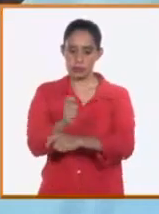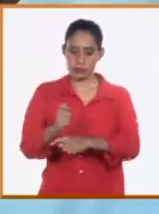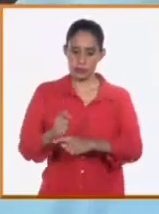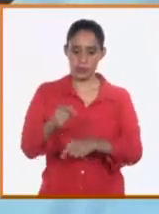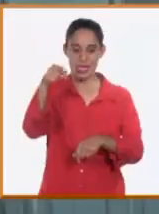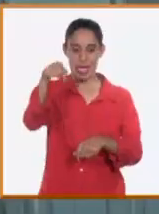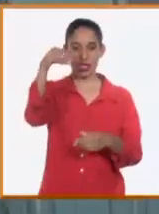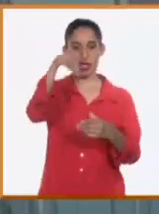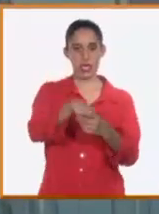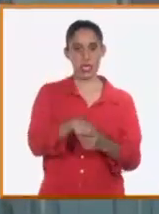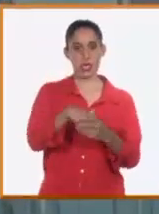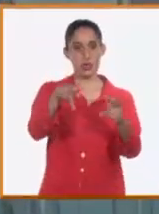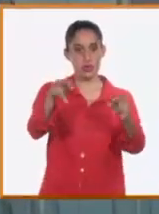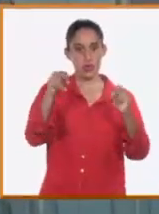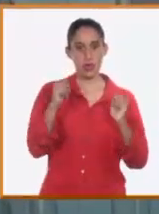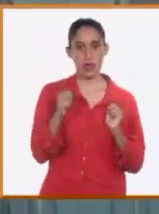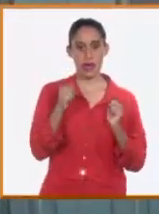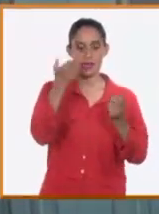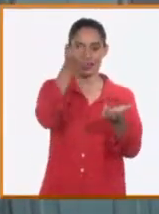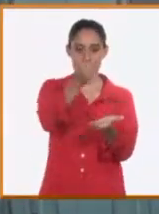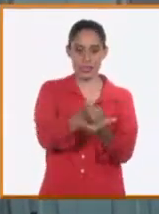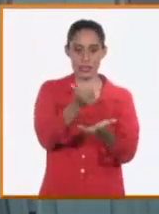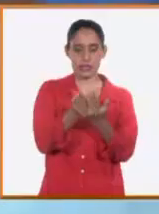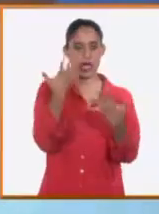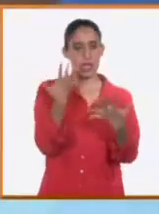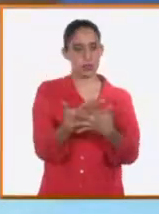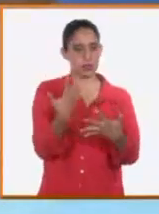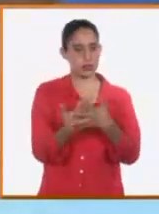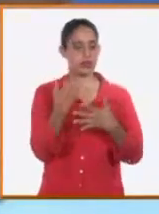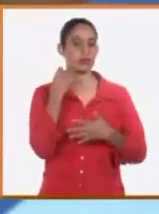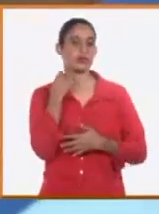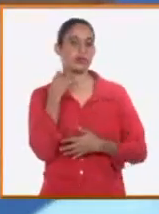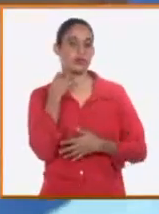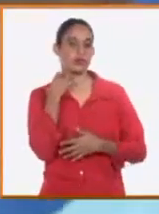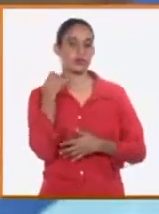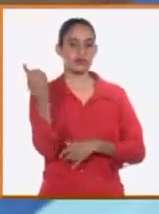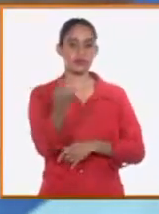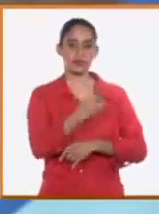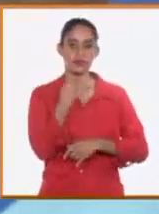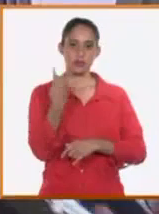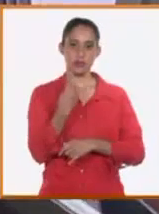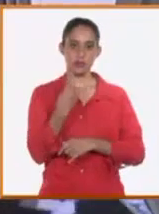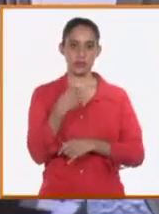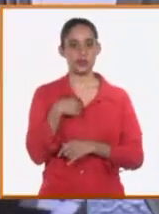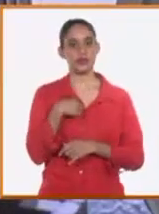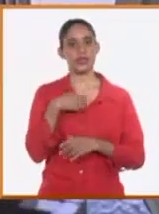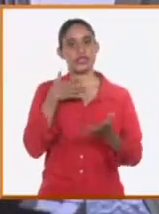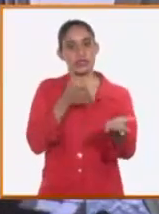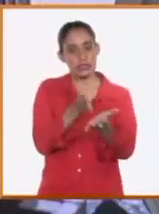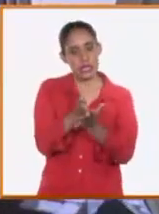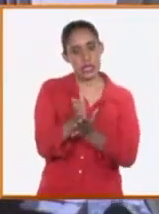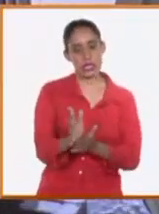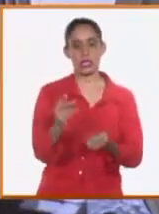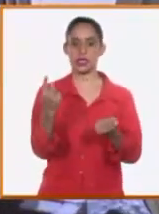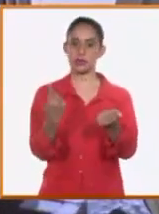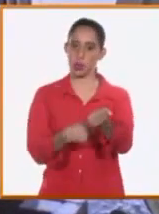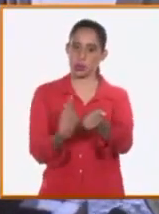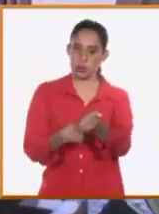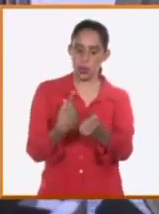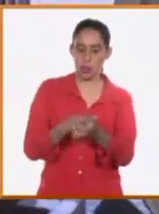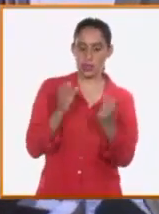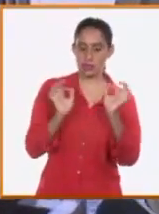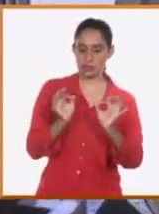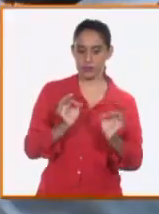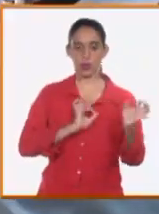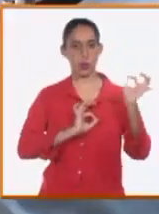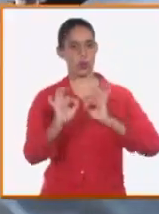a esta casa nueva, a la Ronera Central. Y hemos tratado de este legado con seguir preservándolo,